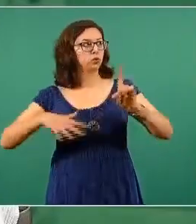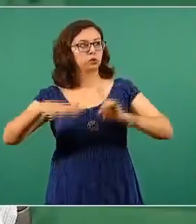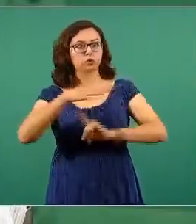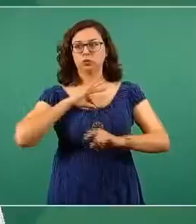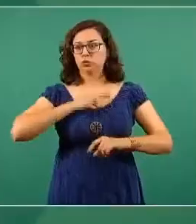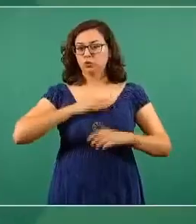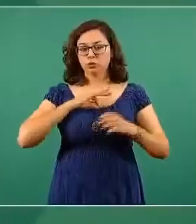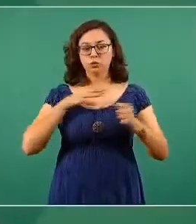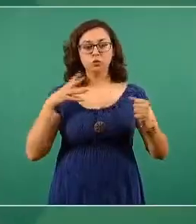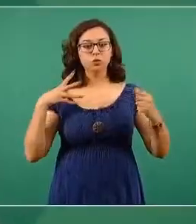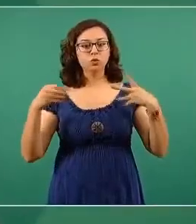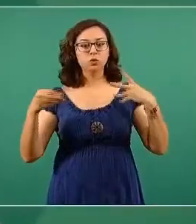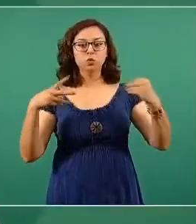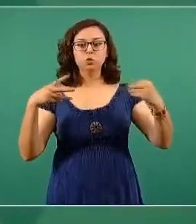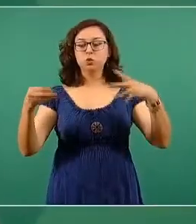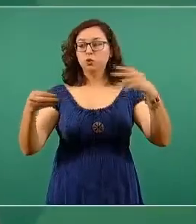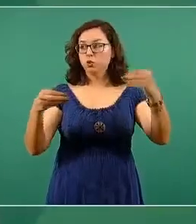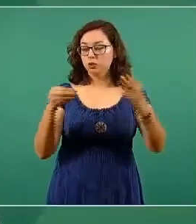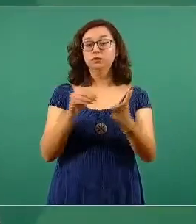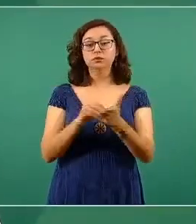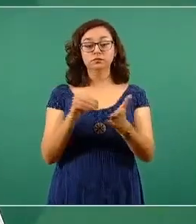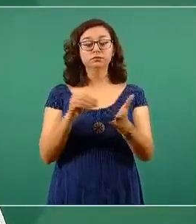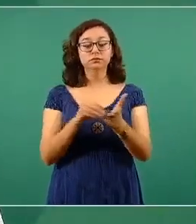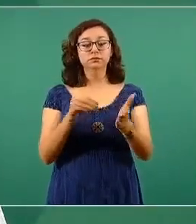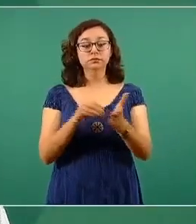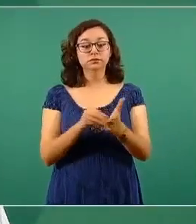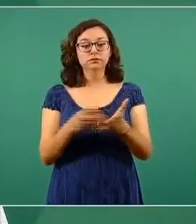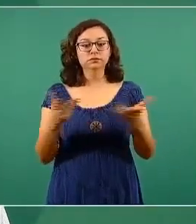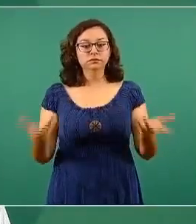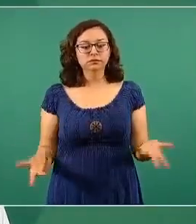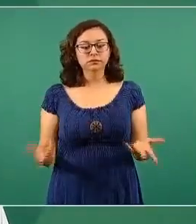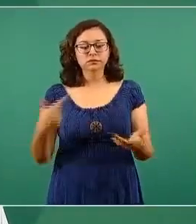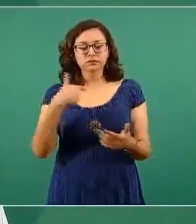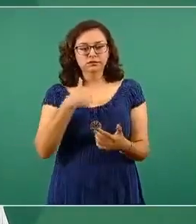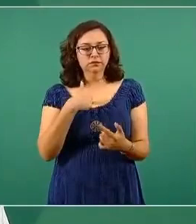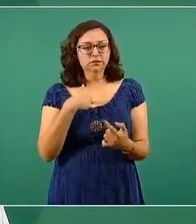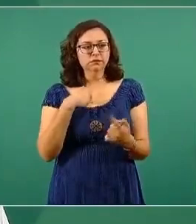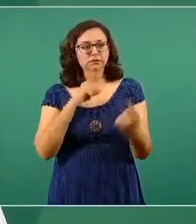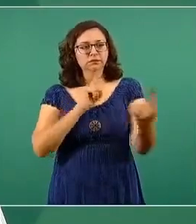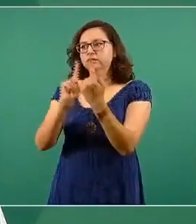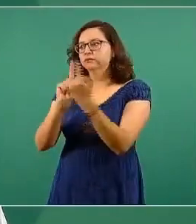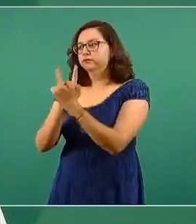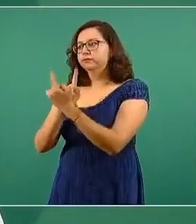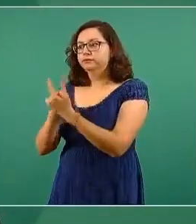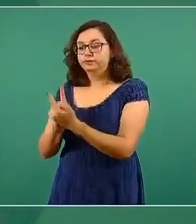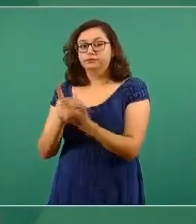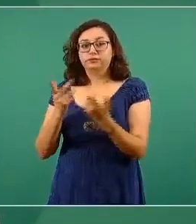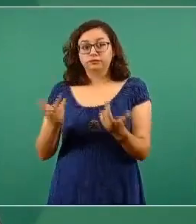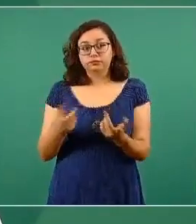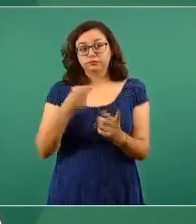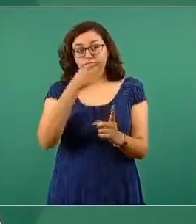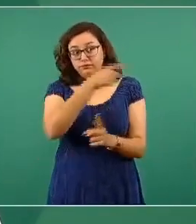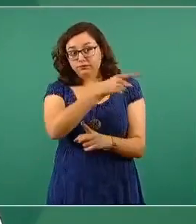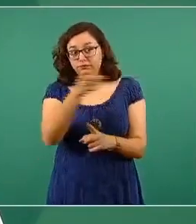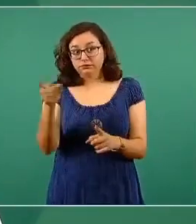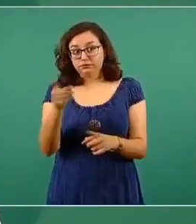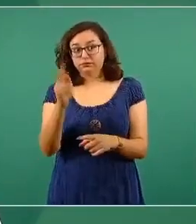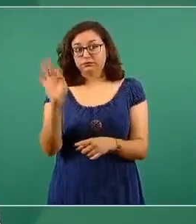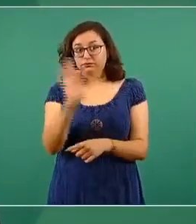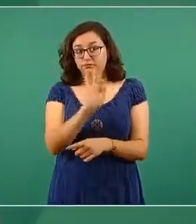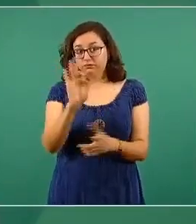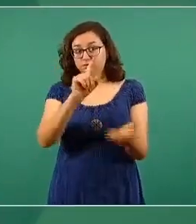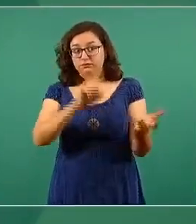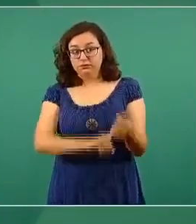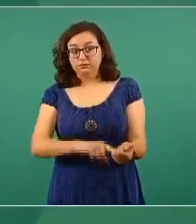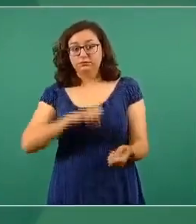lo encontramos en muchas partes de México, y yo tengo interacción con una persona que tiene carga viral, es decir, porta